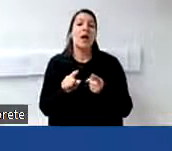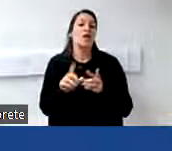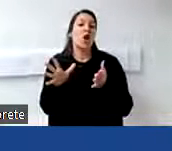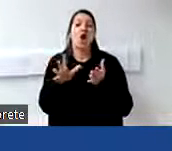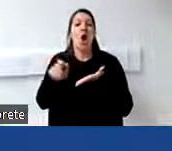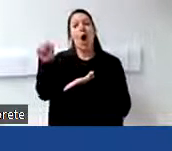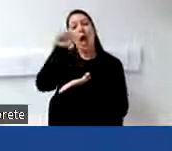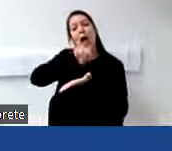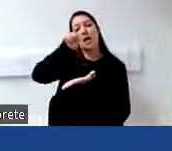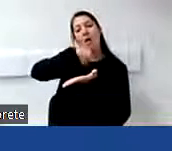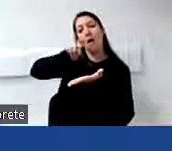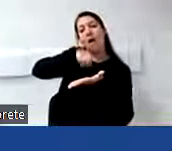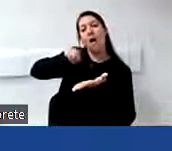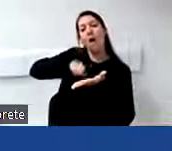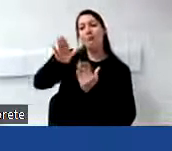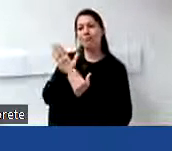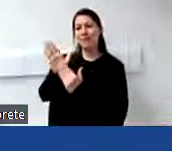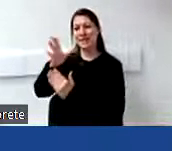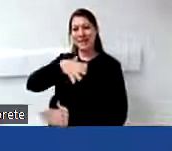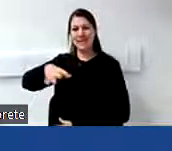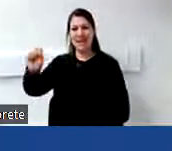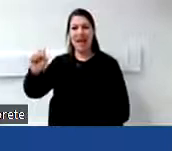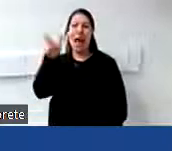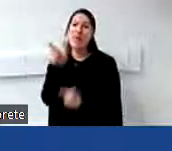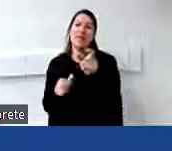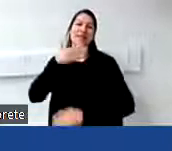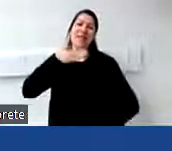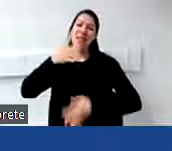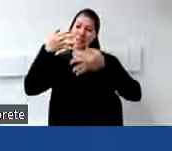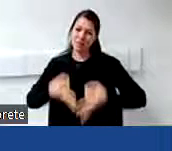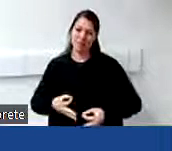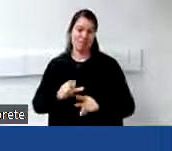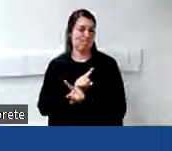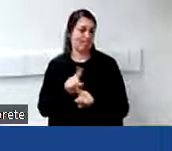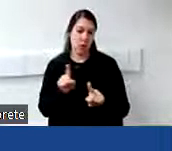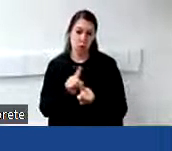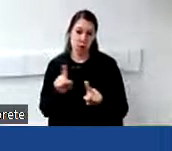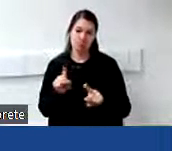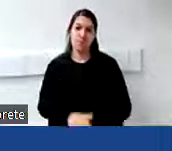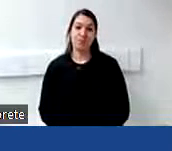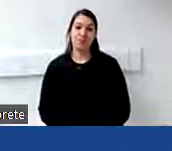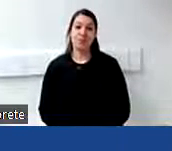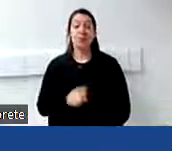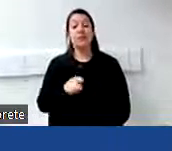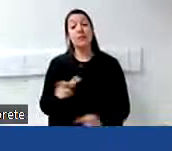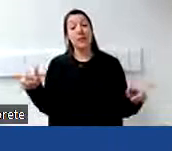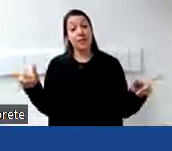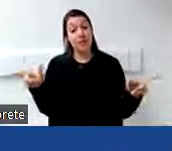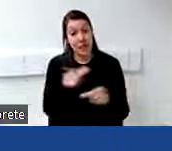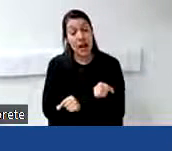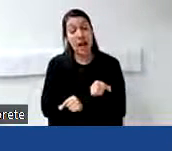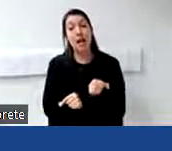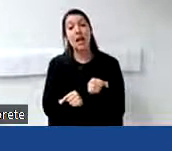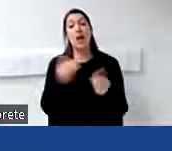y dárselo suponiendo que la persona lo va a entender, ¿ah? Y por aquí, que este es el final, les